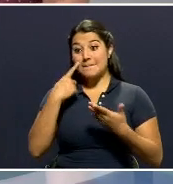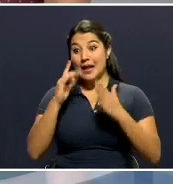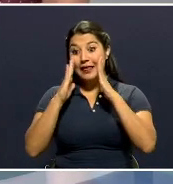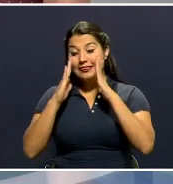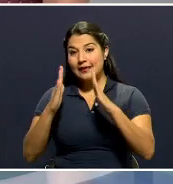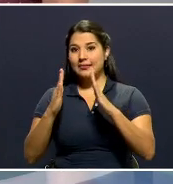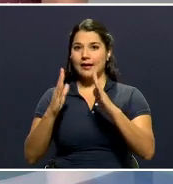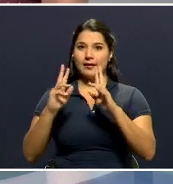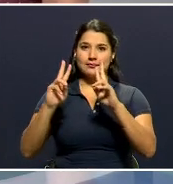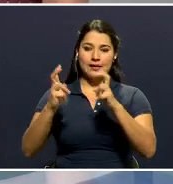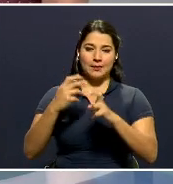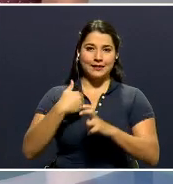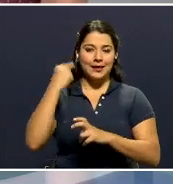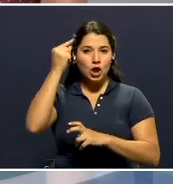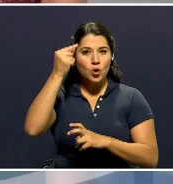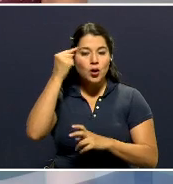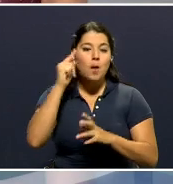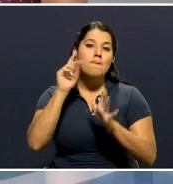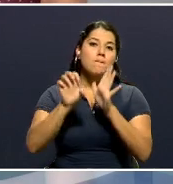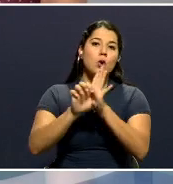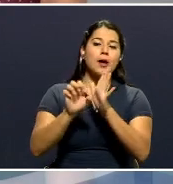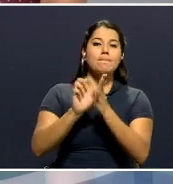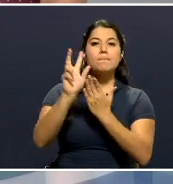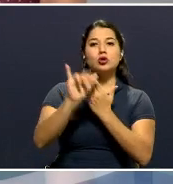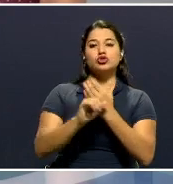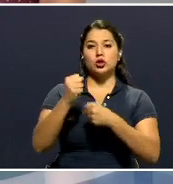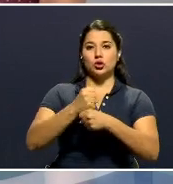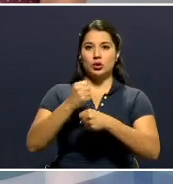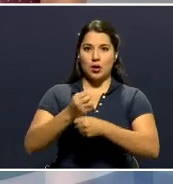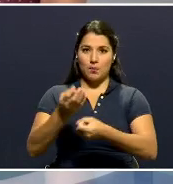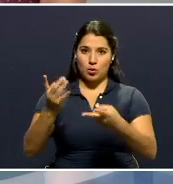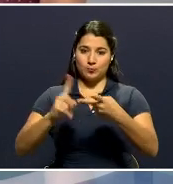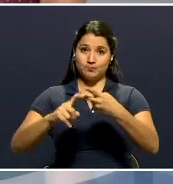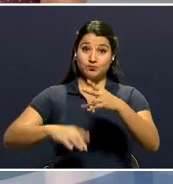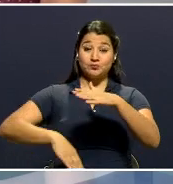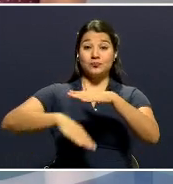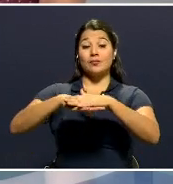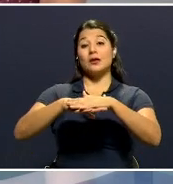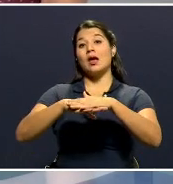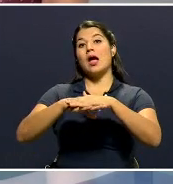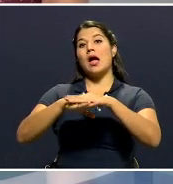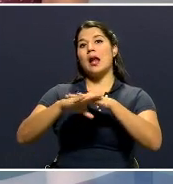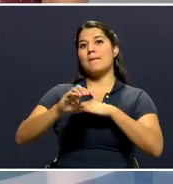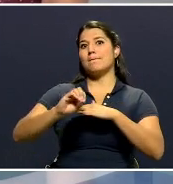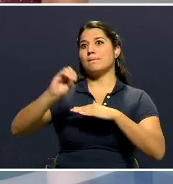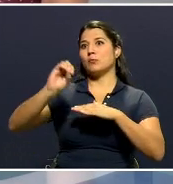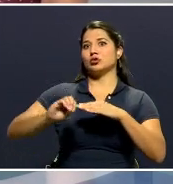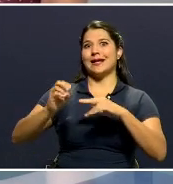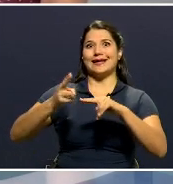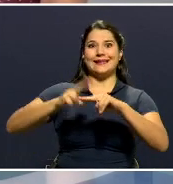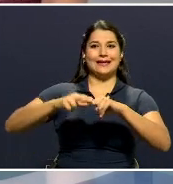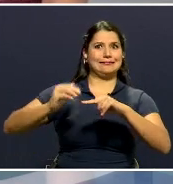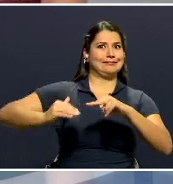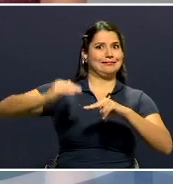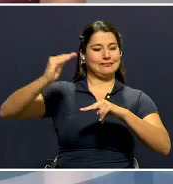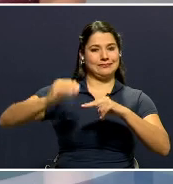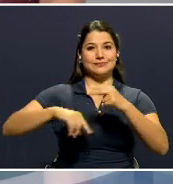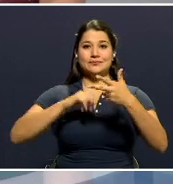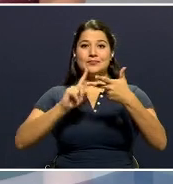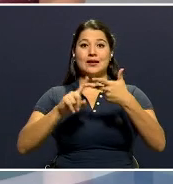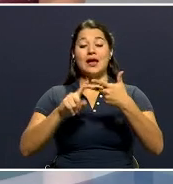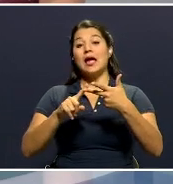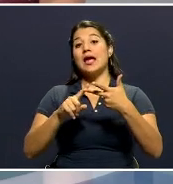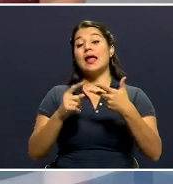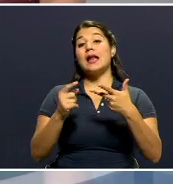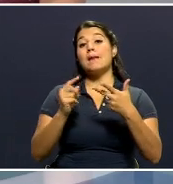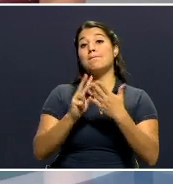por ejemplo el proyecto de empleo público, el tope a las tasas de usura en el sector bancario, el proyecto de inyección de recursos